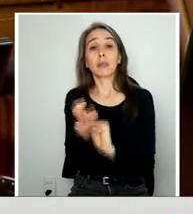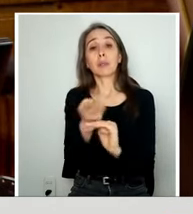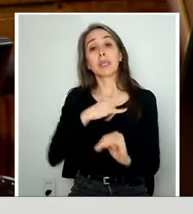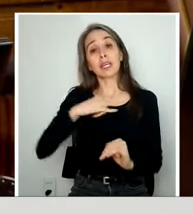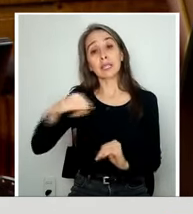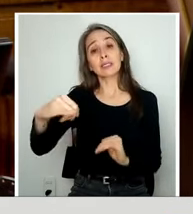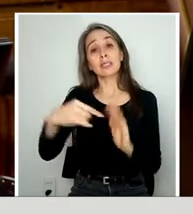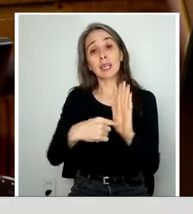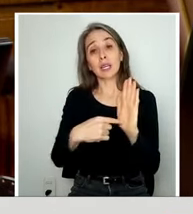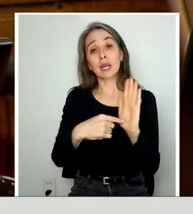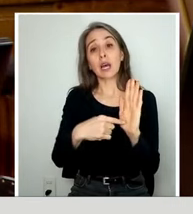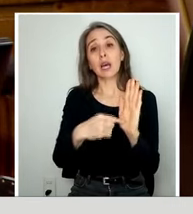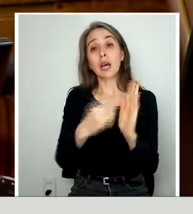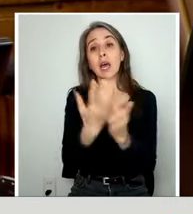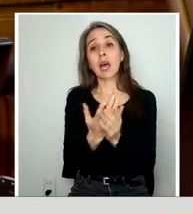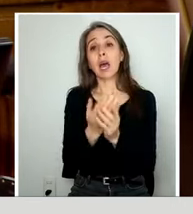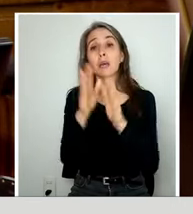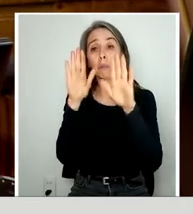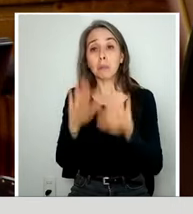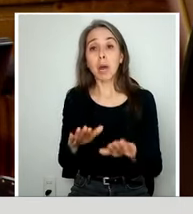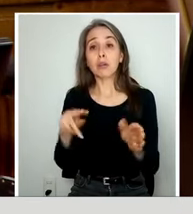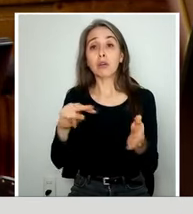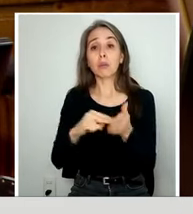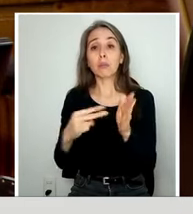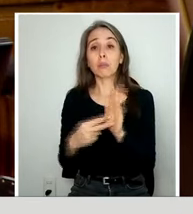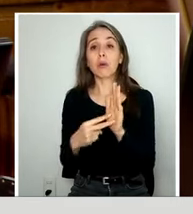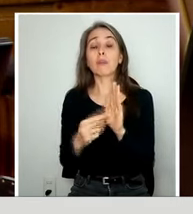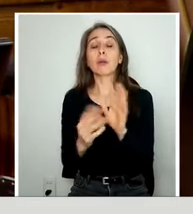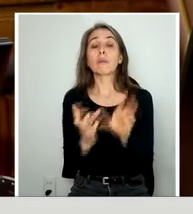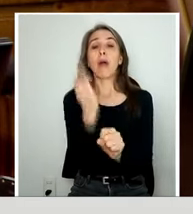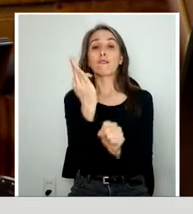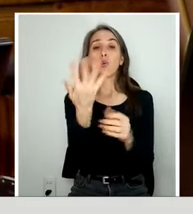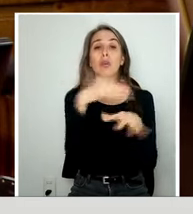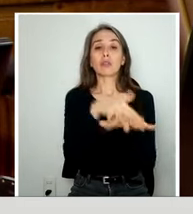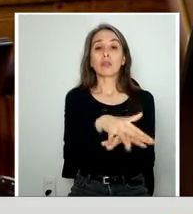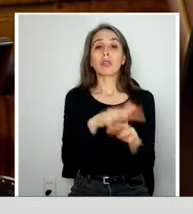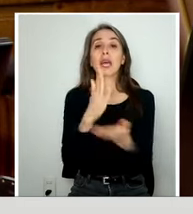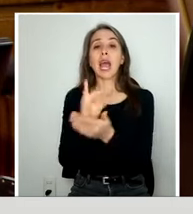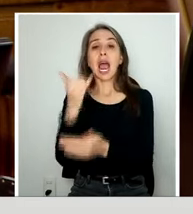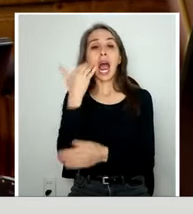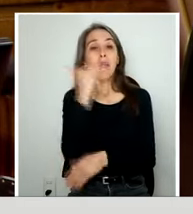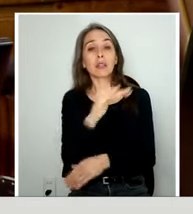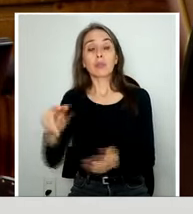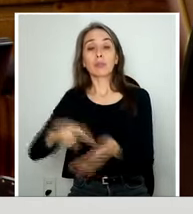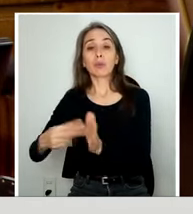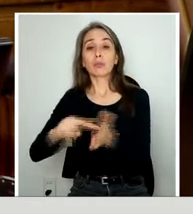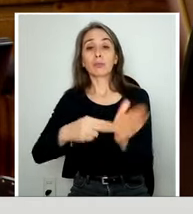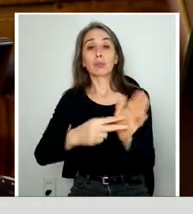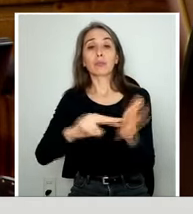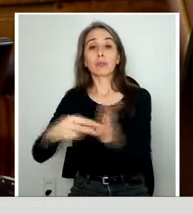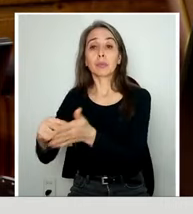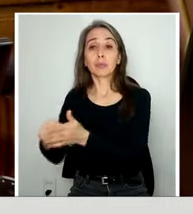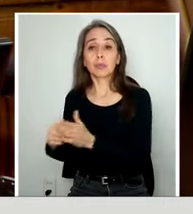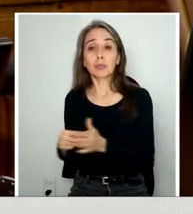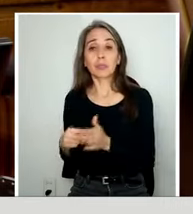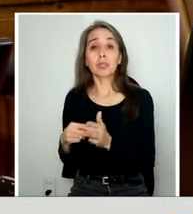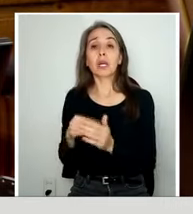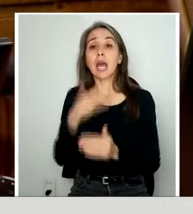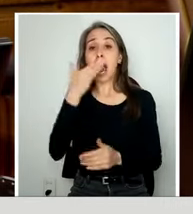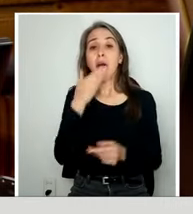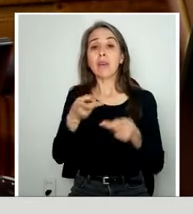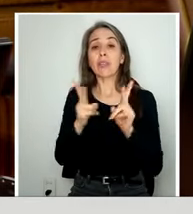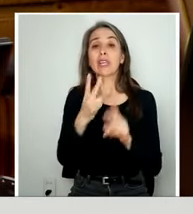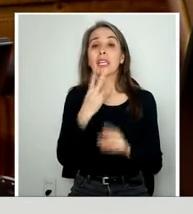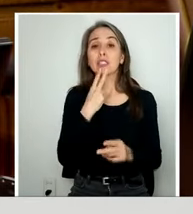paros sabemos que hay problemas en Integra en diversos jardines infantiles Y además que cuando se habla del derecho a la vida Cuando se